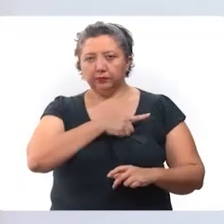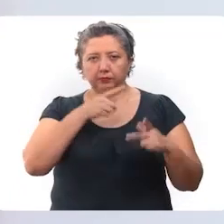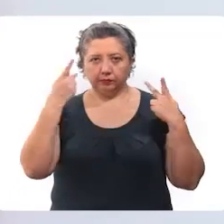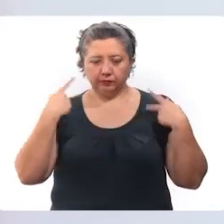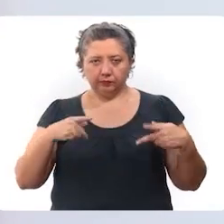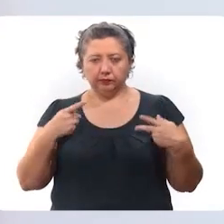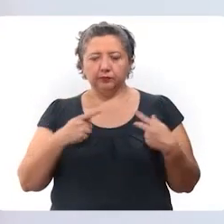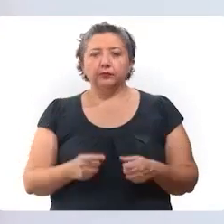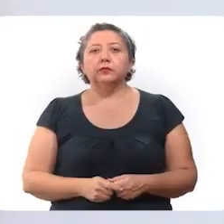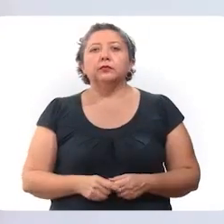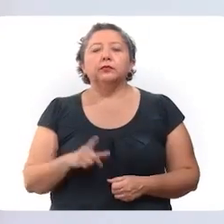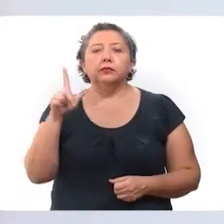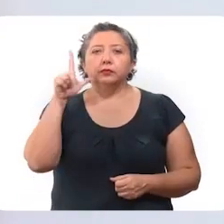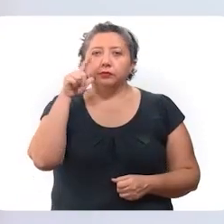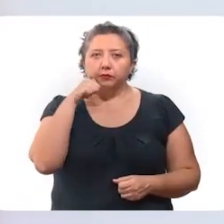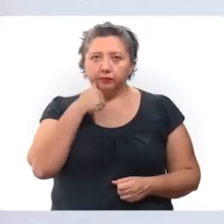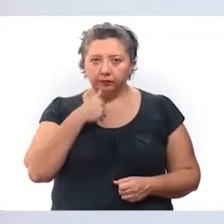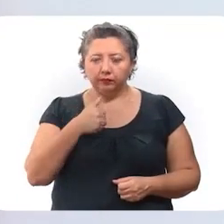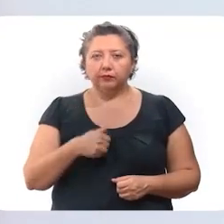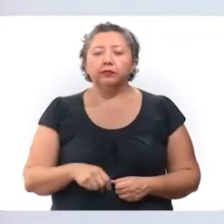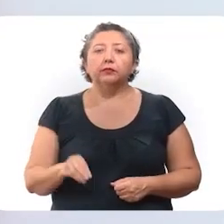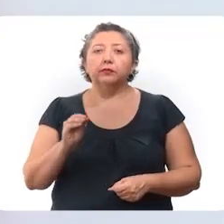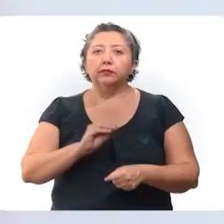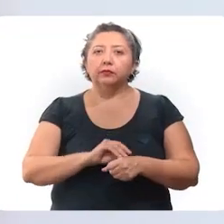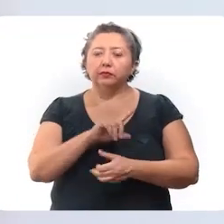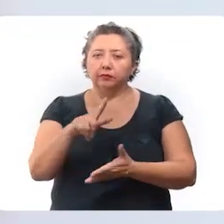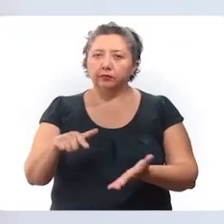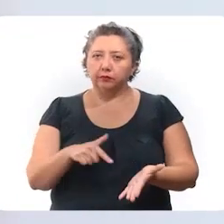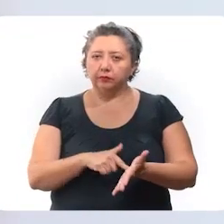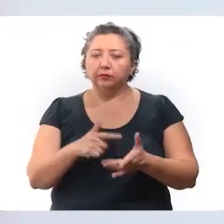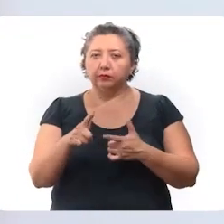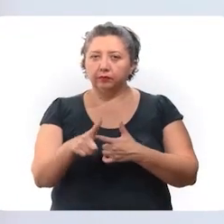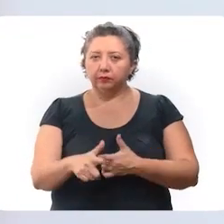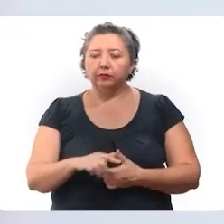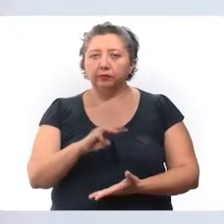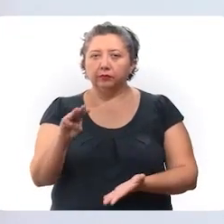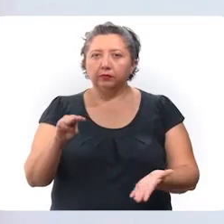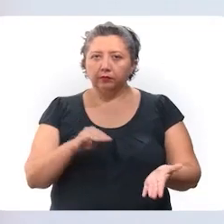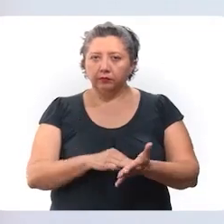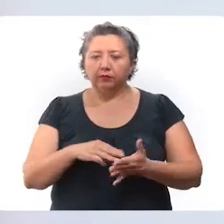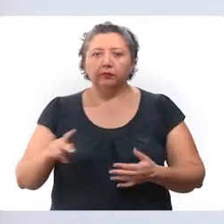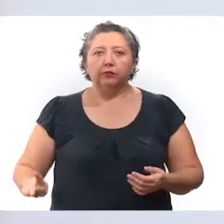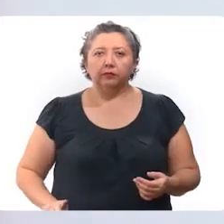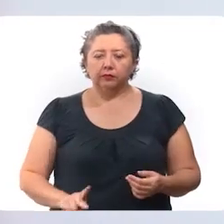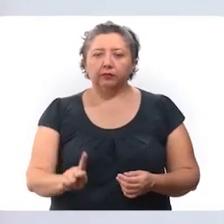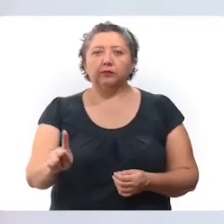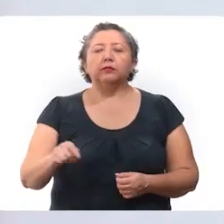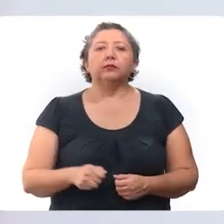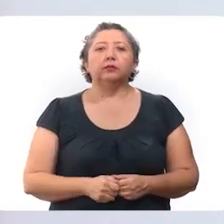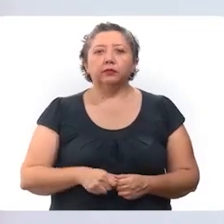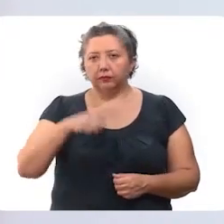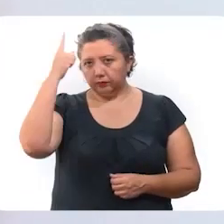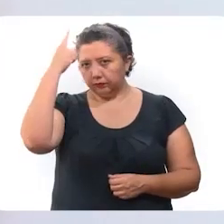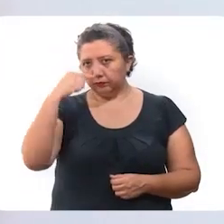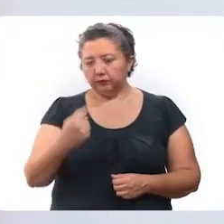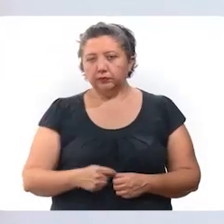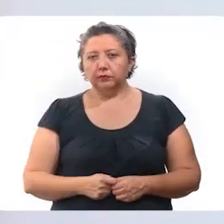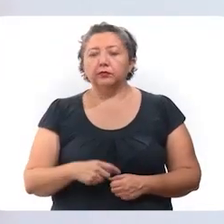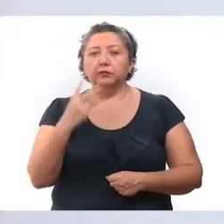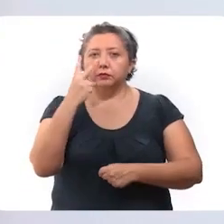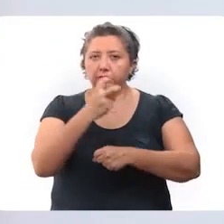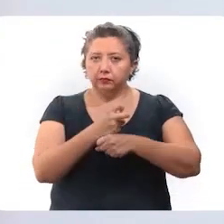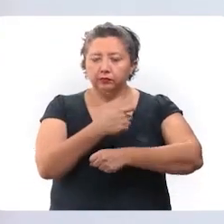la población, a partir de mañana se habilitarán los módulos permanentes en Mérida y el interior del estado para la aplicación